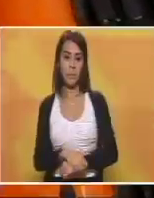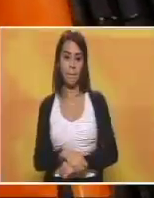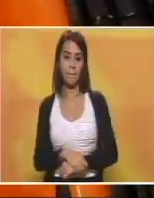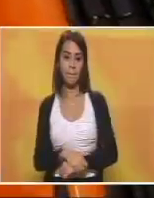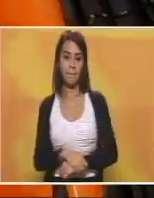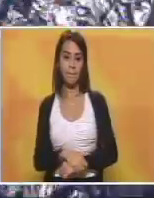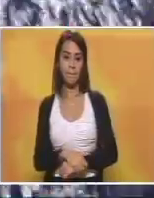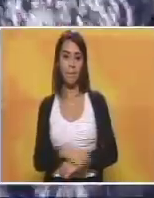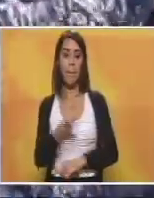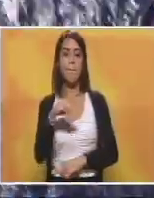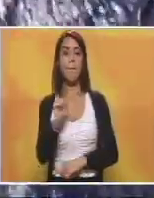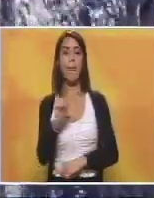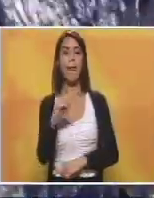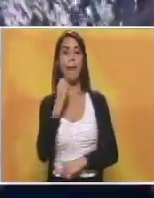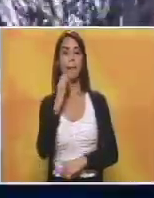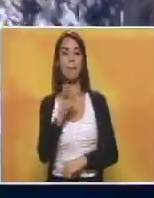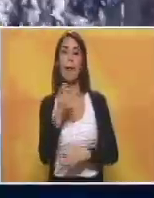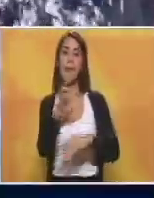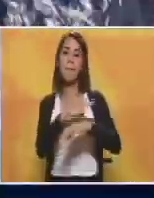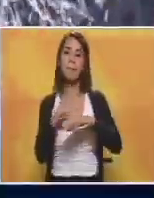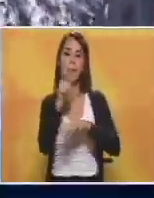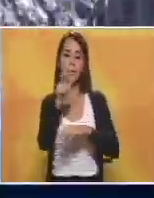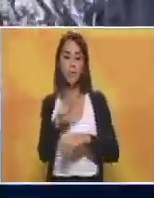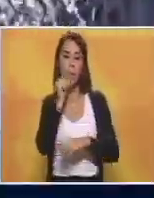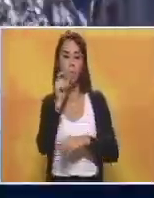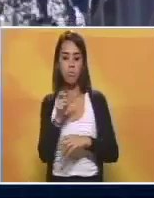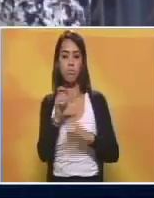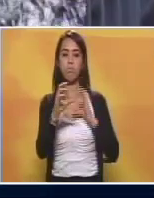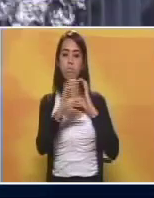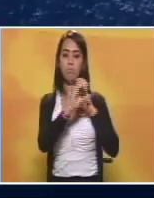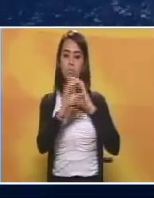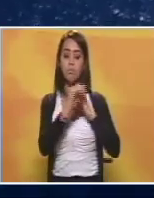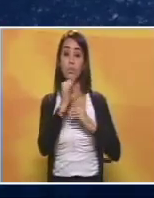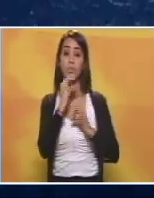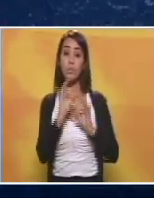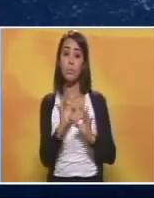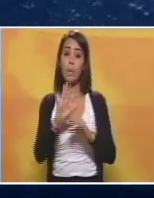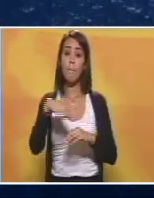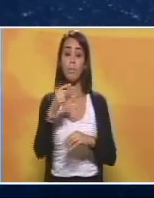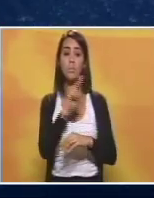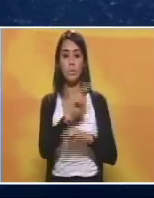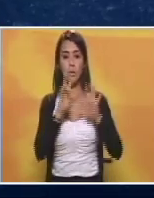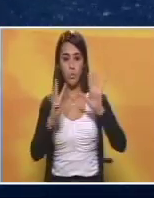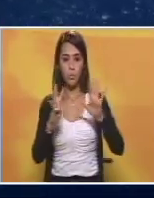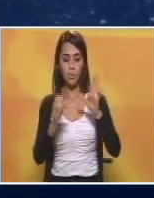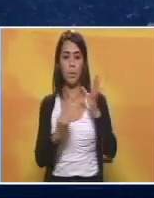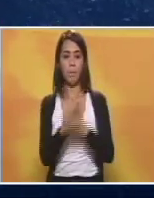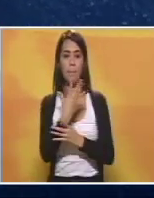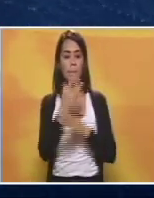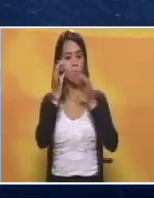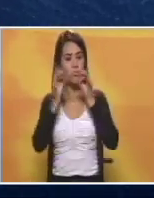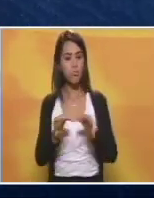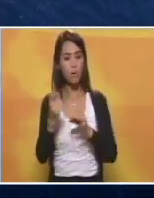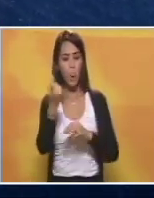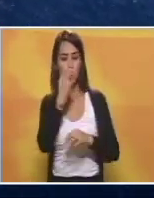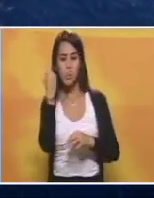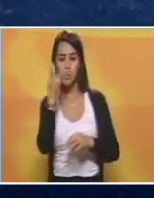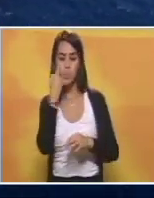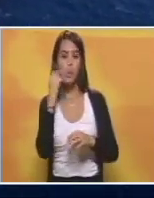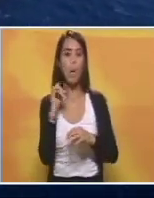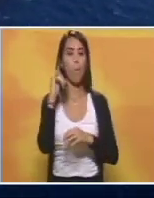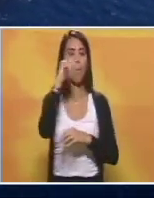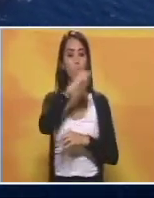en malasia el ministro de transporte andrew lo que anunció que el próximo 29 de mayo concluirá la búsqueda del vuelo